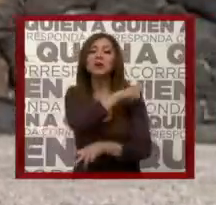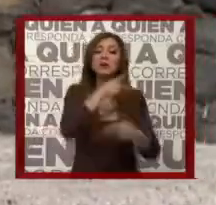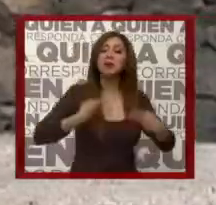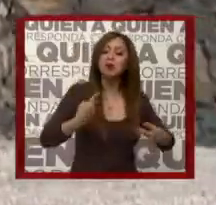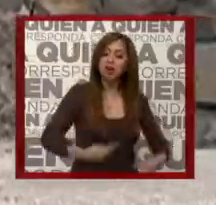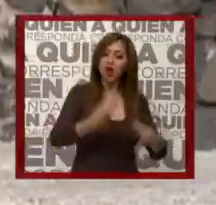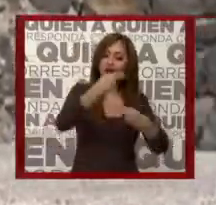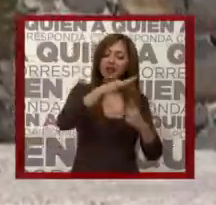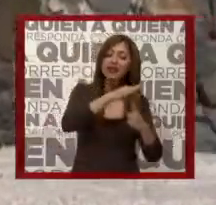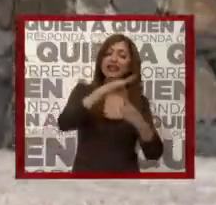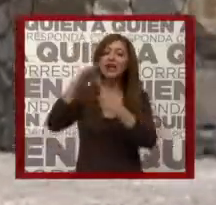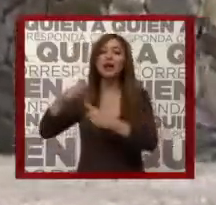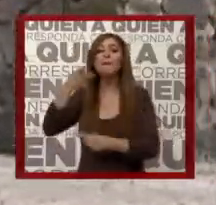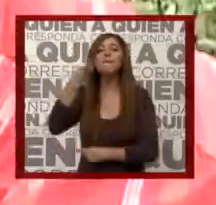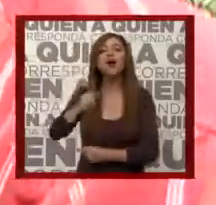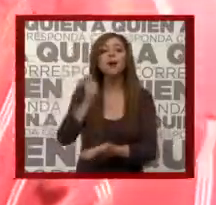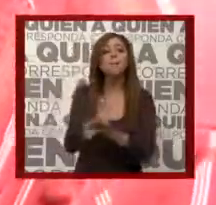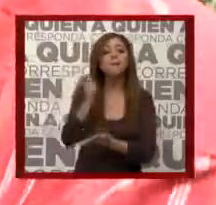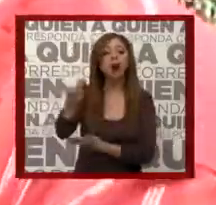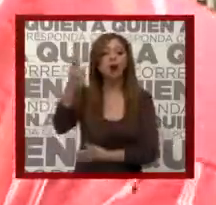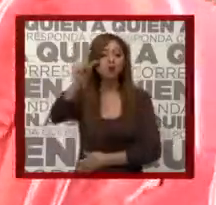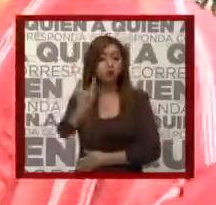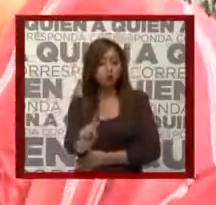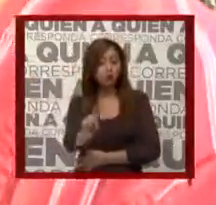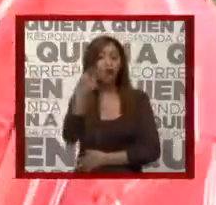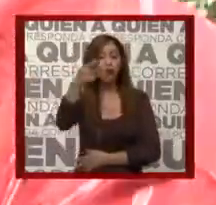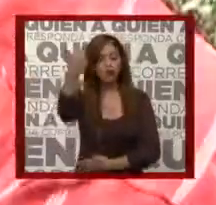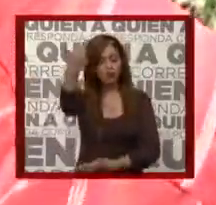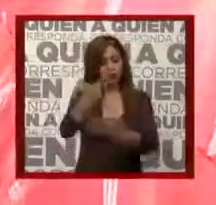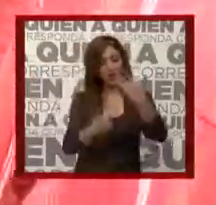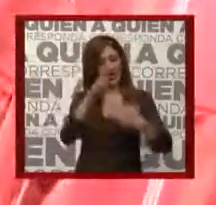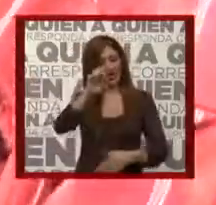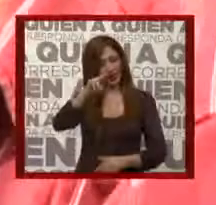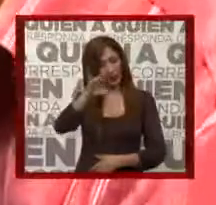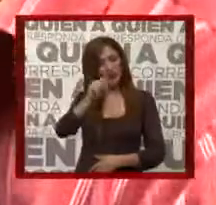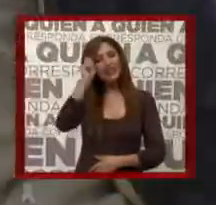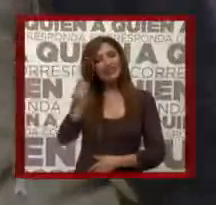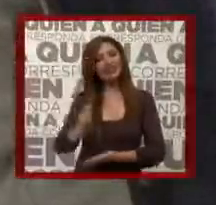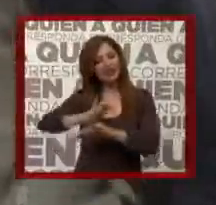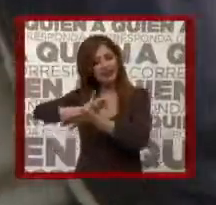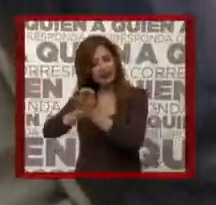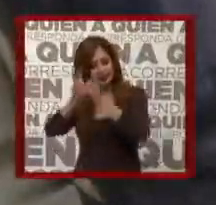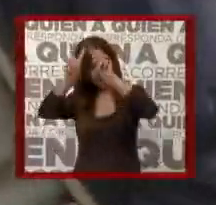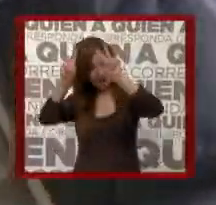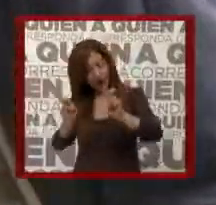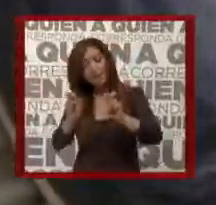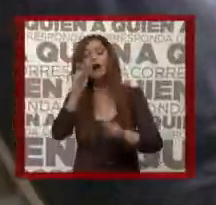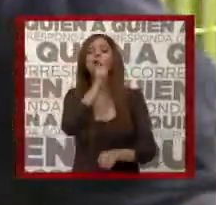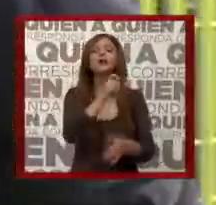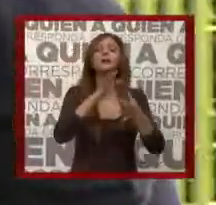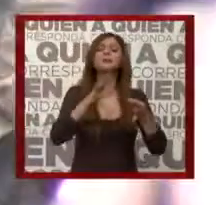y si lo hacen, el salario es bajo. De acuerdo con la última encuesta nacional sobre la discriminación, otro